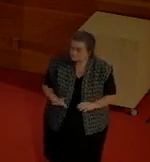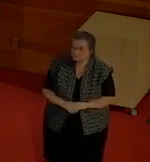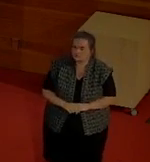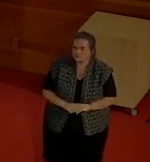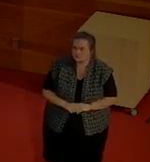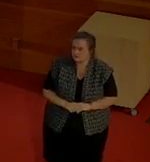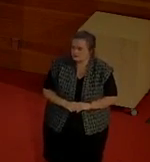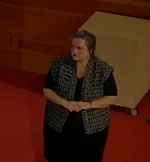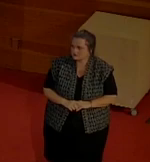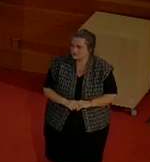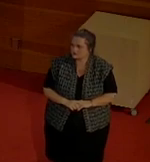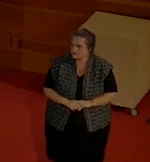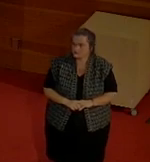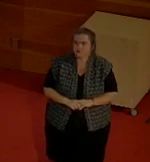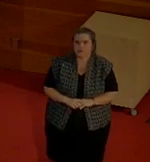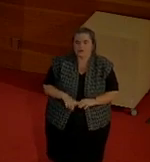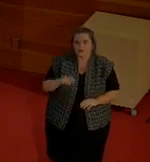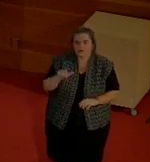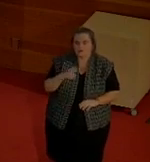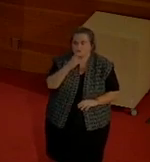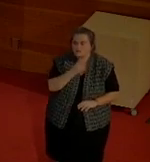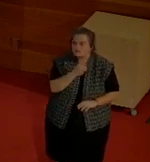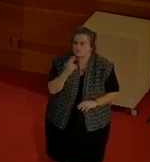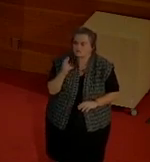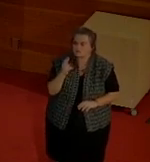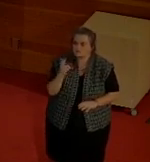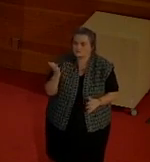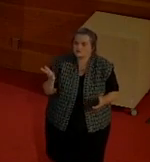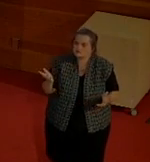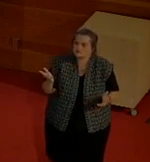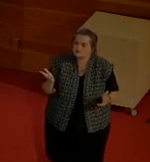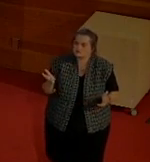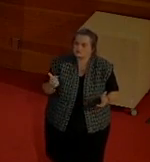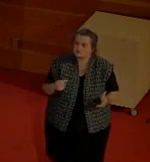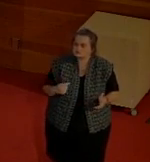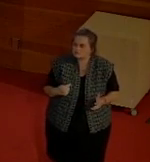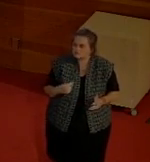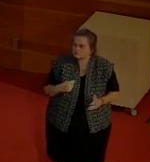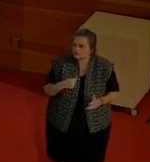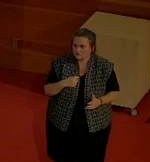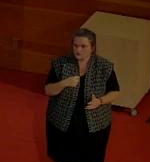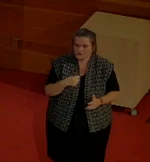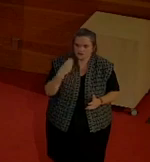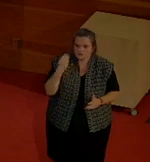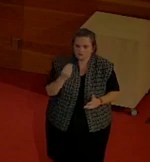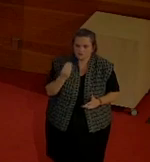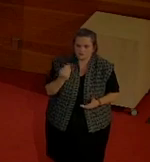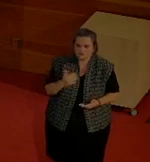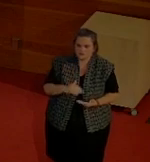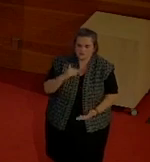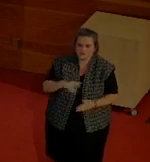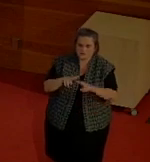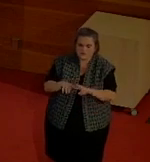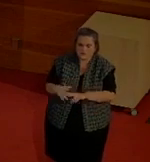personaje controvertido entiendo por por muchas circunstancias pero que yo en ese sentido le le considero una capacidad de análisis